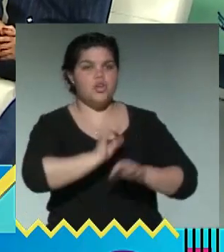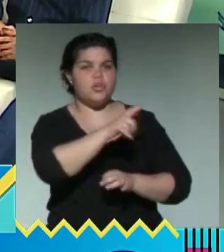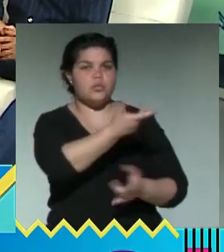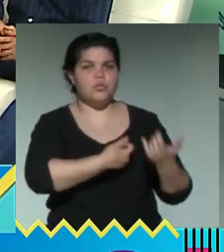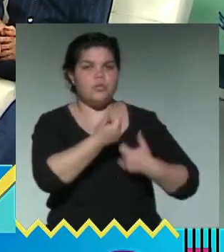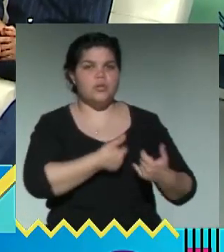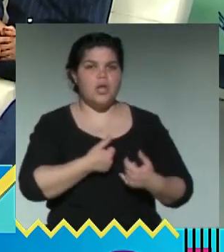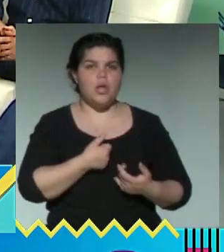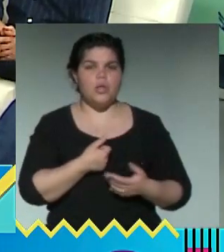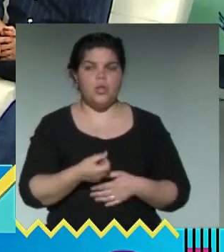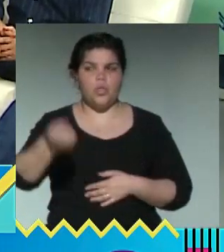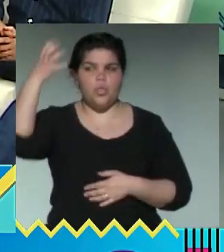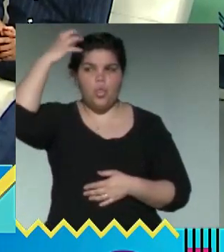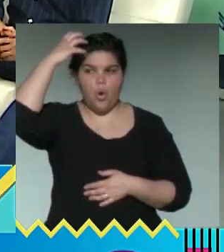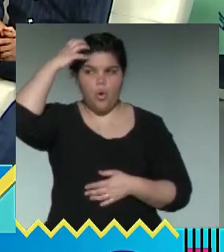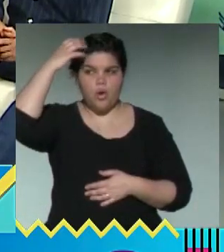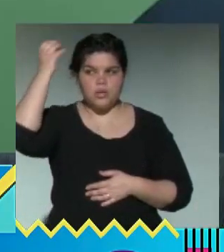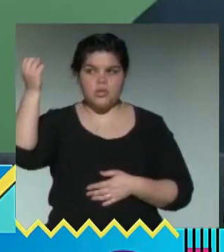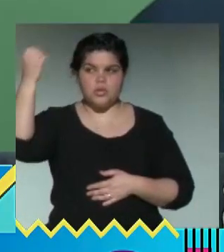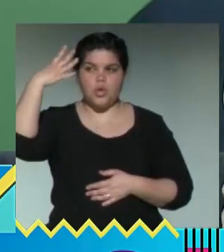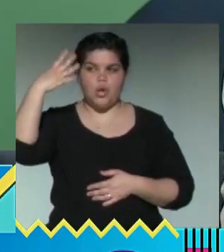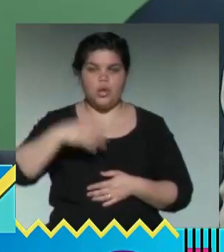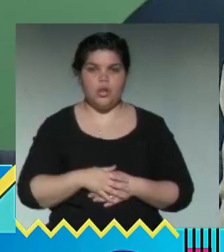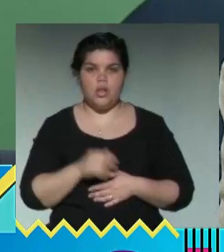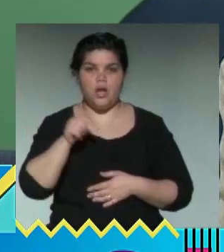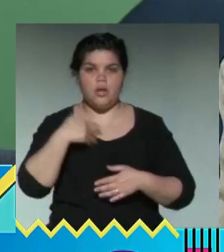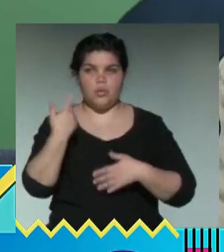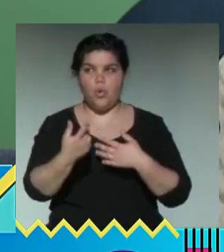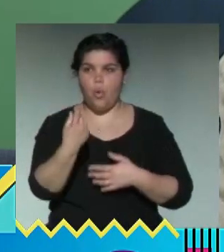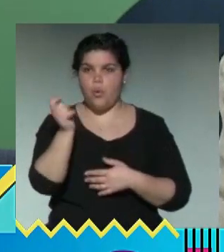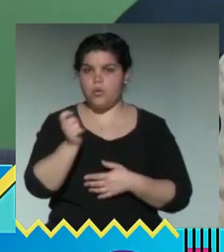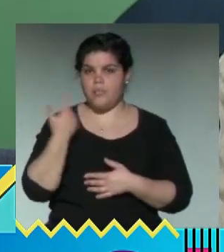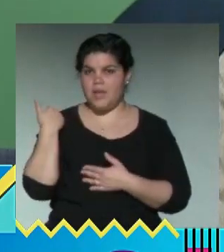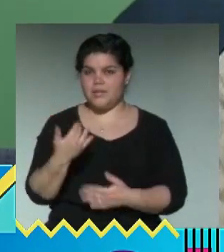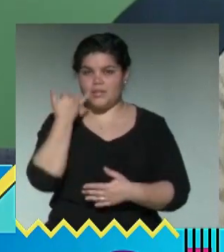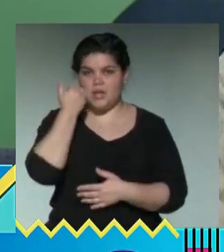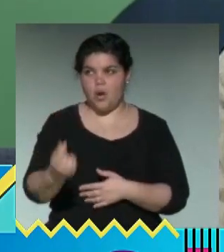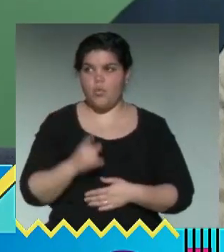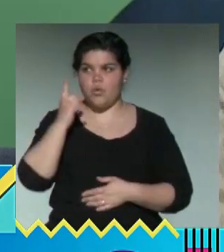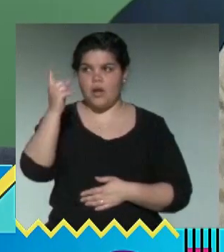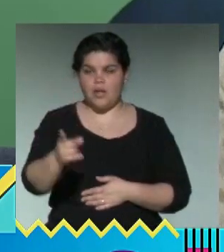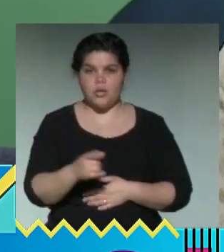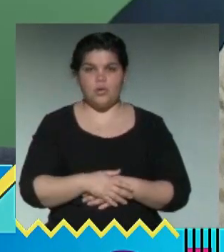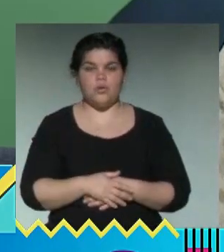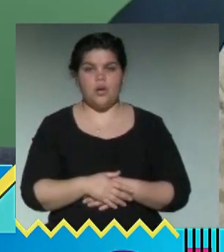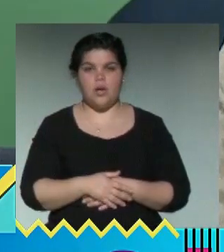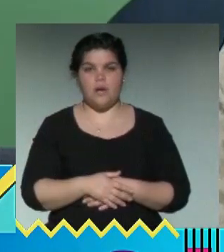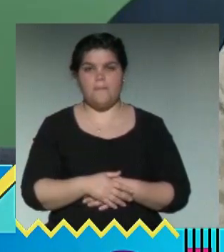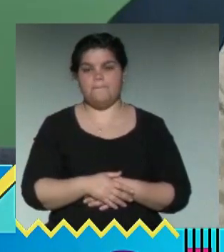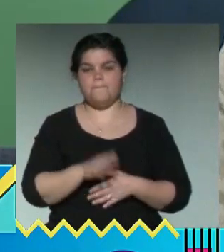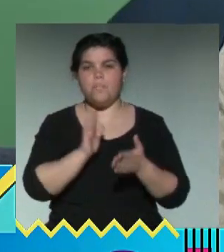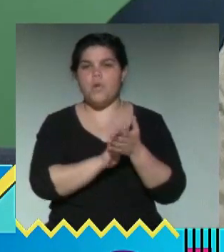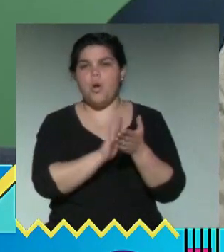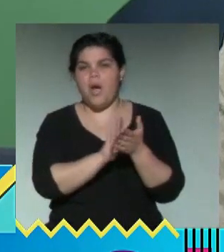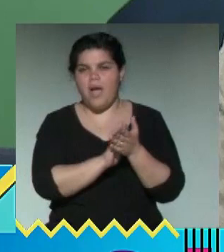en realidad es un proyecto sumamente nuevo. Hace un mes se cumplió el año de que papá en realidad diseñó lo que es el prototipo que estamos